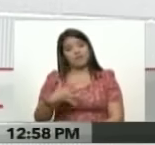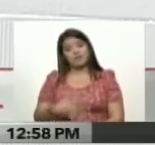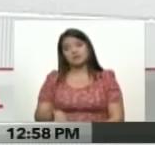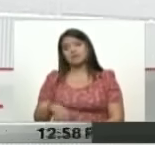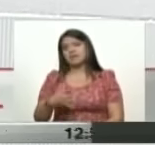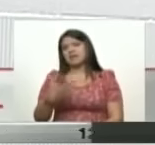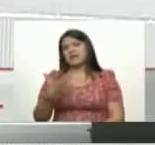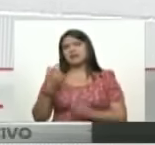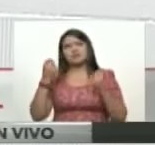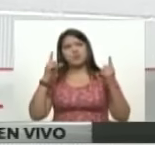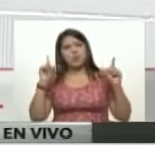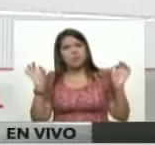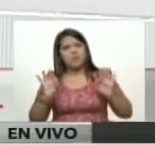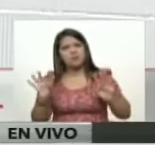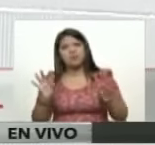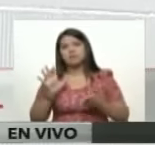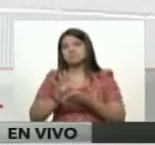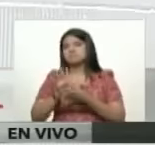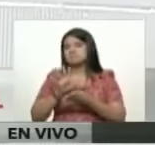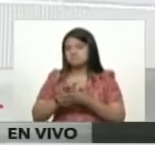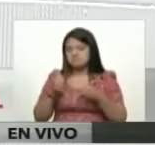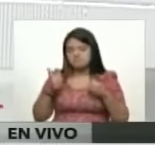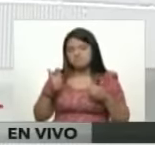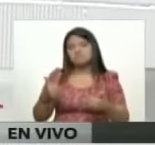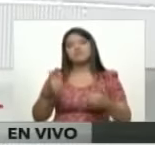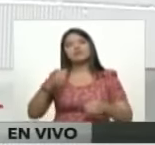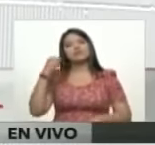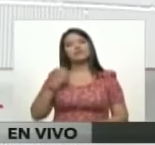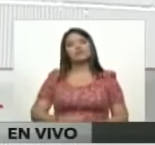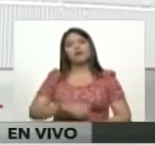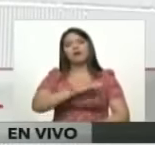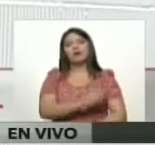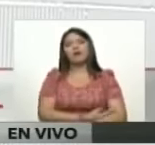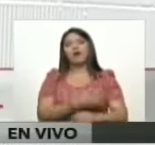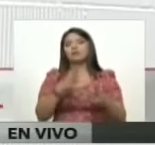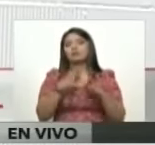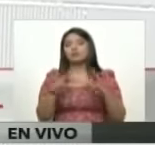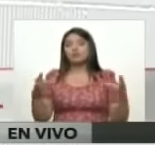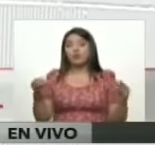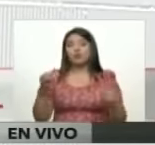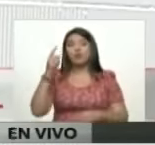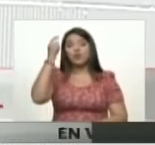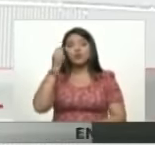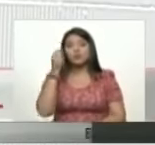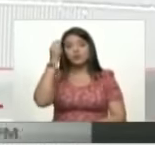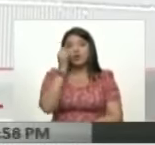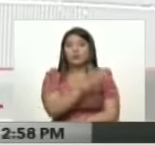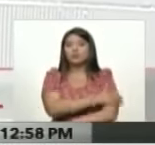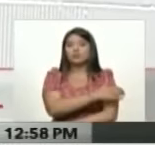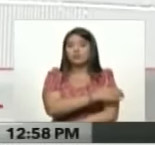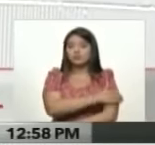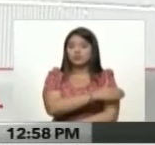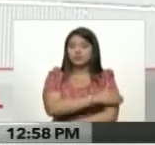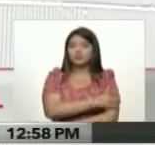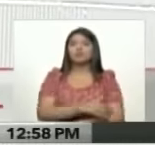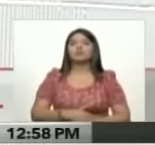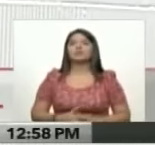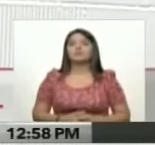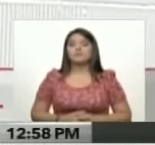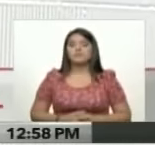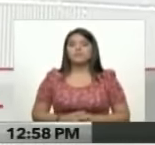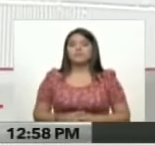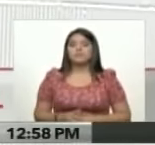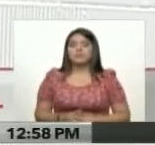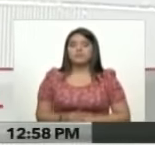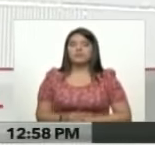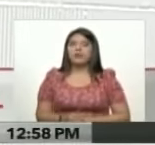sin lisoa, saludamos con gallardía a los colegas opositores que en ese momento, quienes